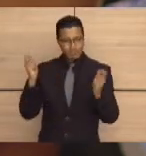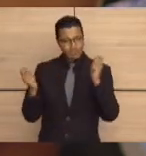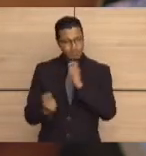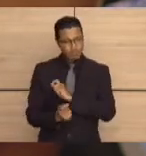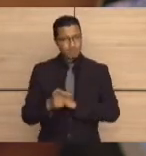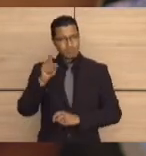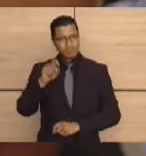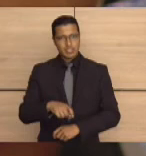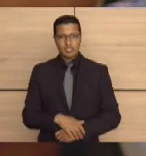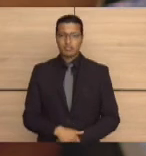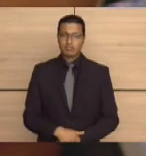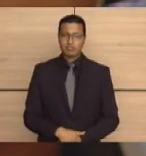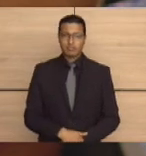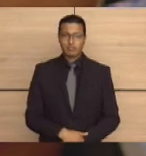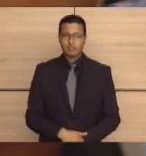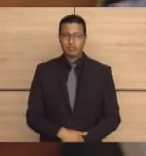territorio,